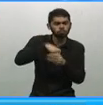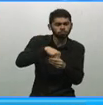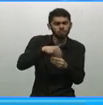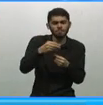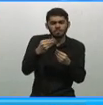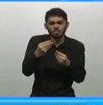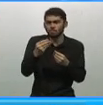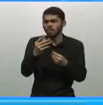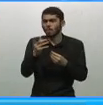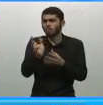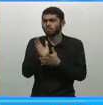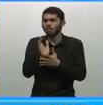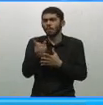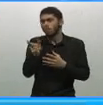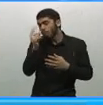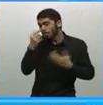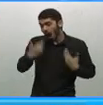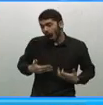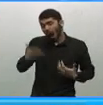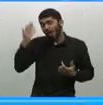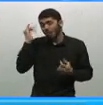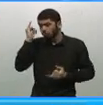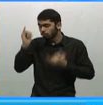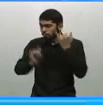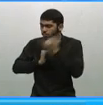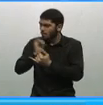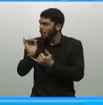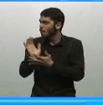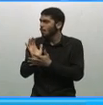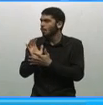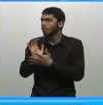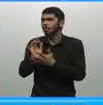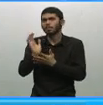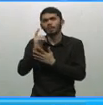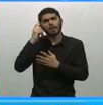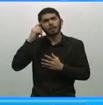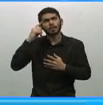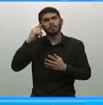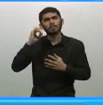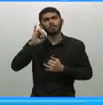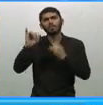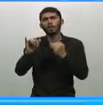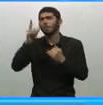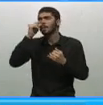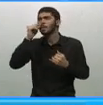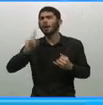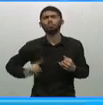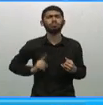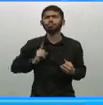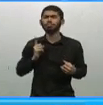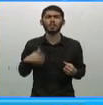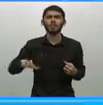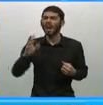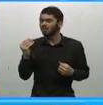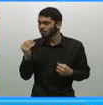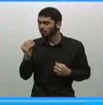Fernando G en el fútbol argentino Con qué situación con qué imagen Con qué momento de tu vida futbolística te quedas como para reflejar lo